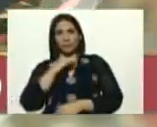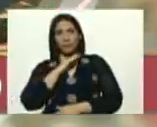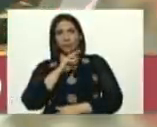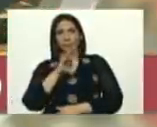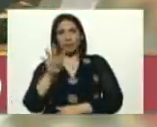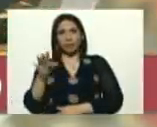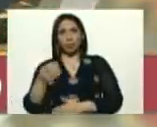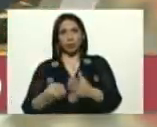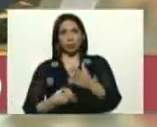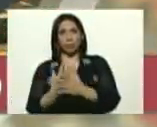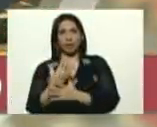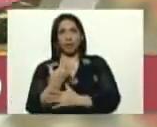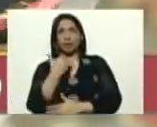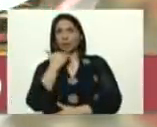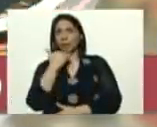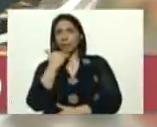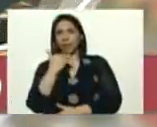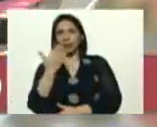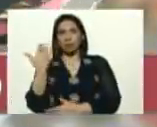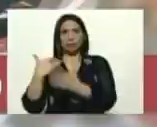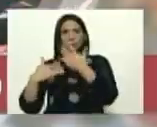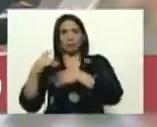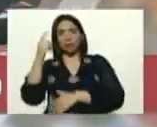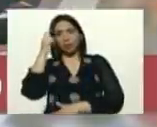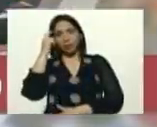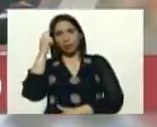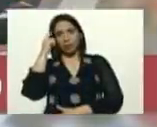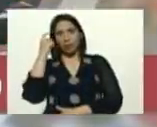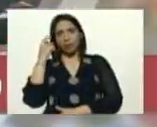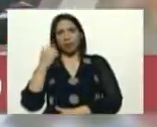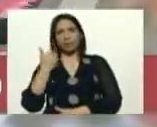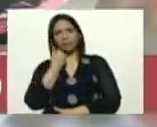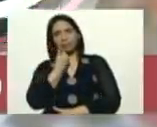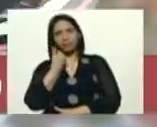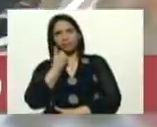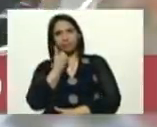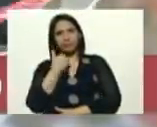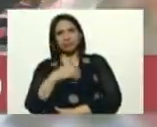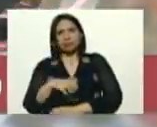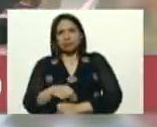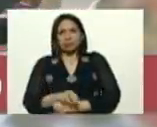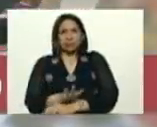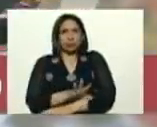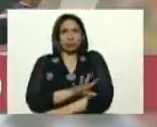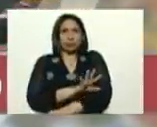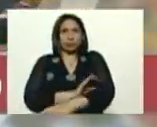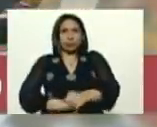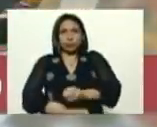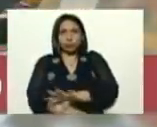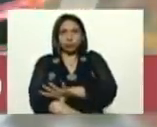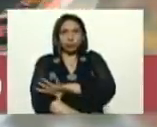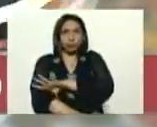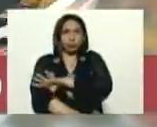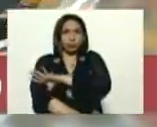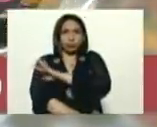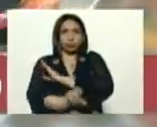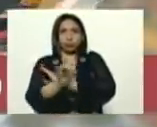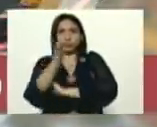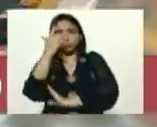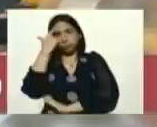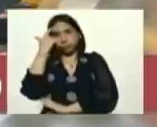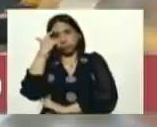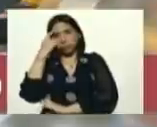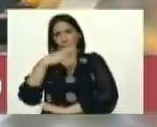24 de mayo, hace apenas unos días. Presentó fiebre, escalofrío, dolor de cabeza,